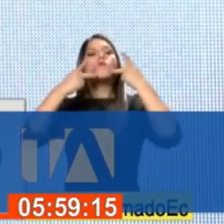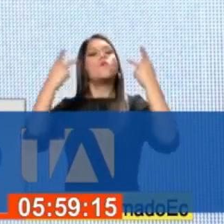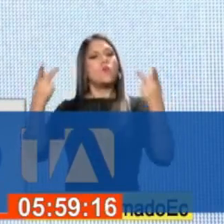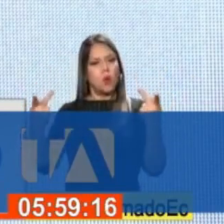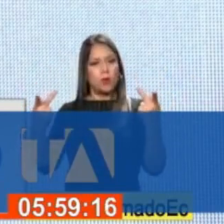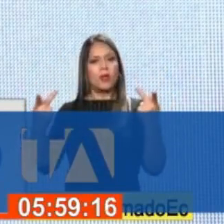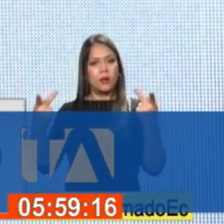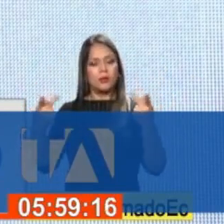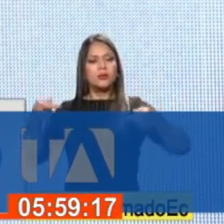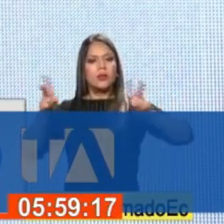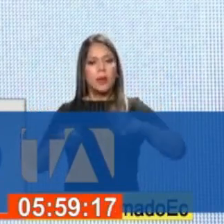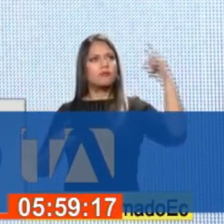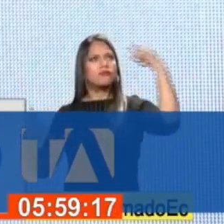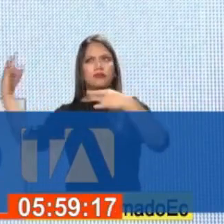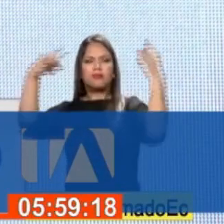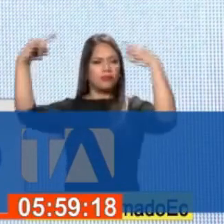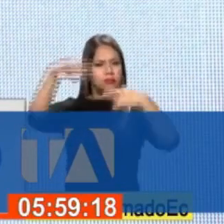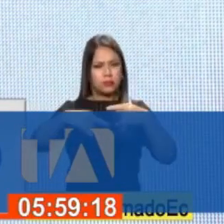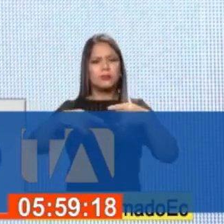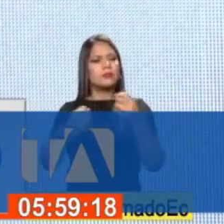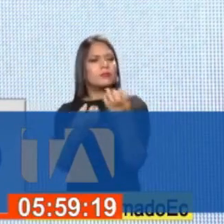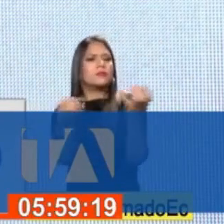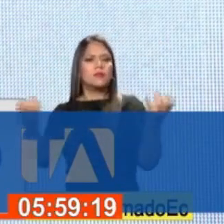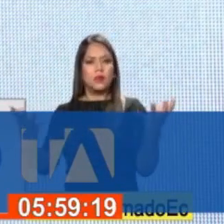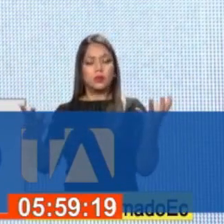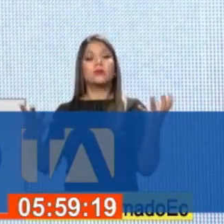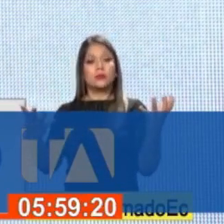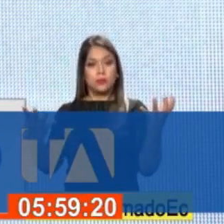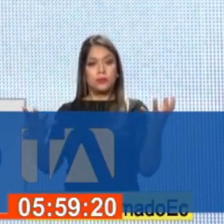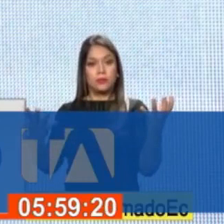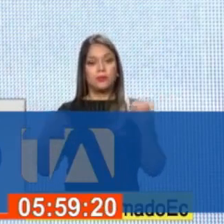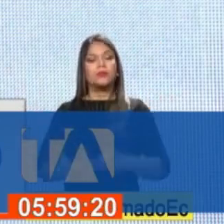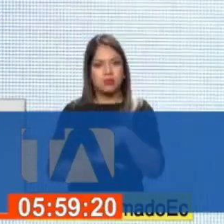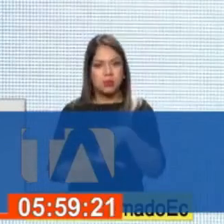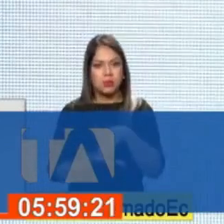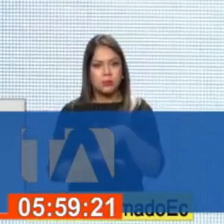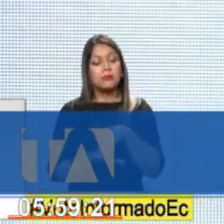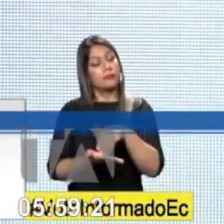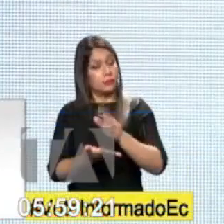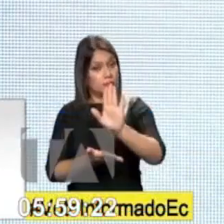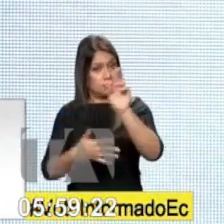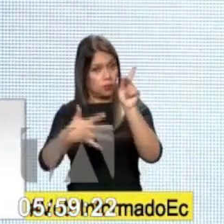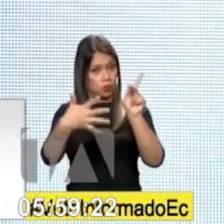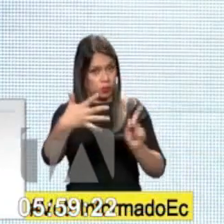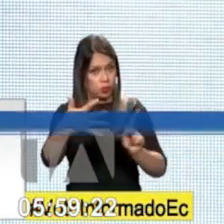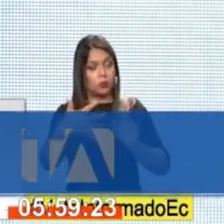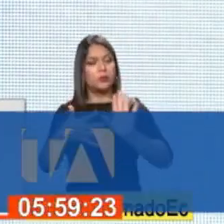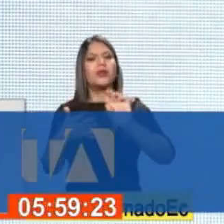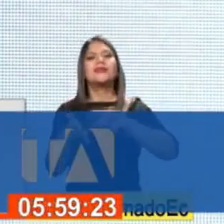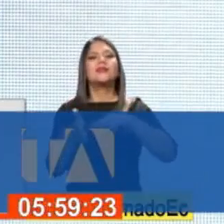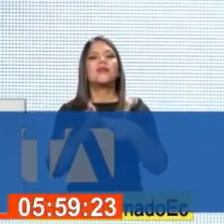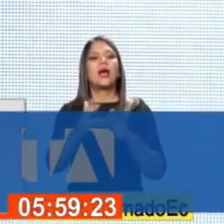todo puertos y aeropuertos a los cuales los militarizaré primero militarización